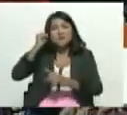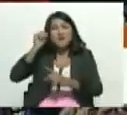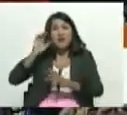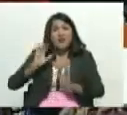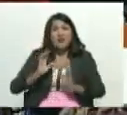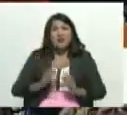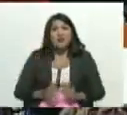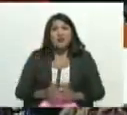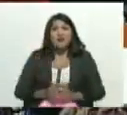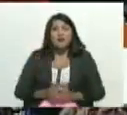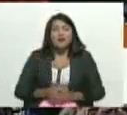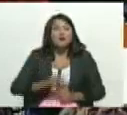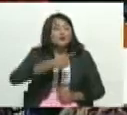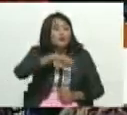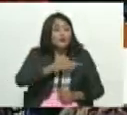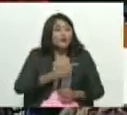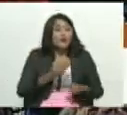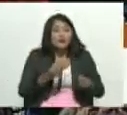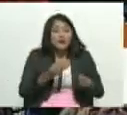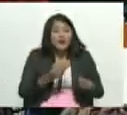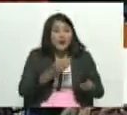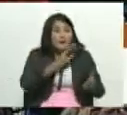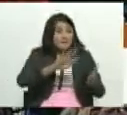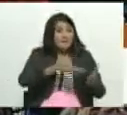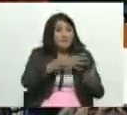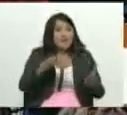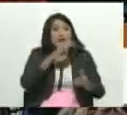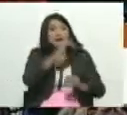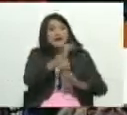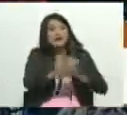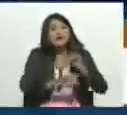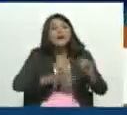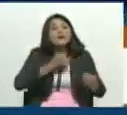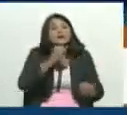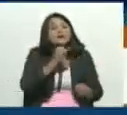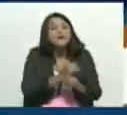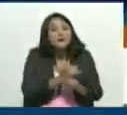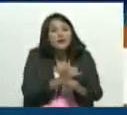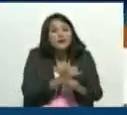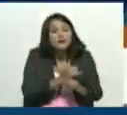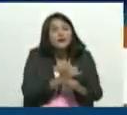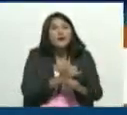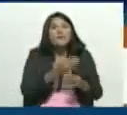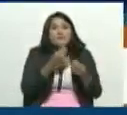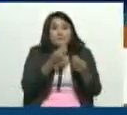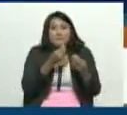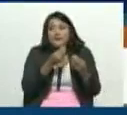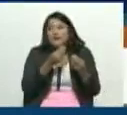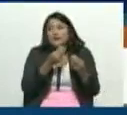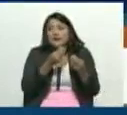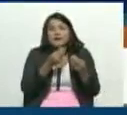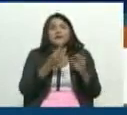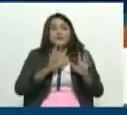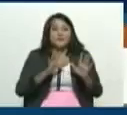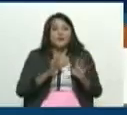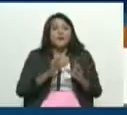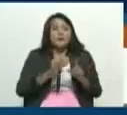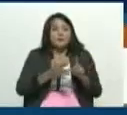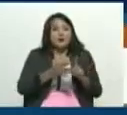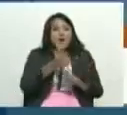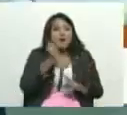organizar hoy también un plan internacional los medios posibles y de ahí vienen los finales